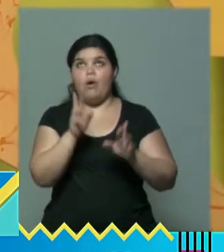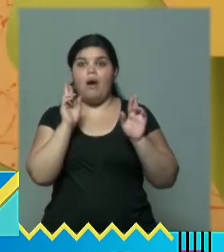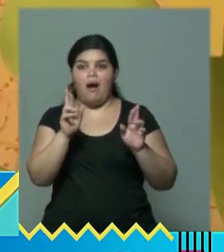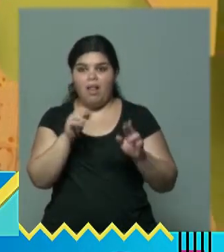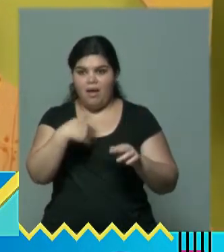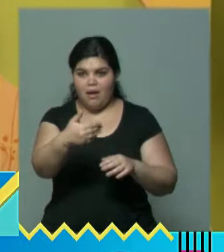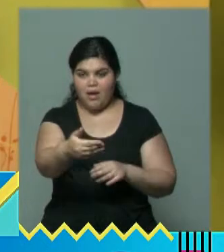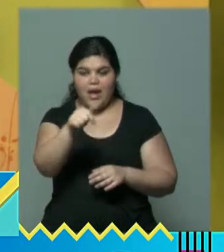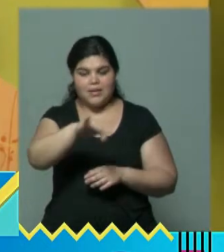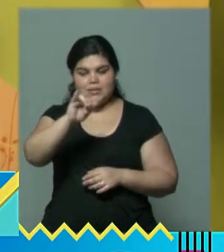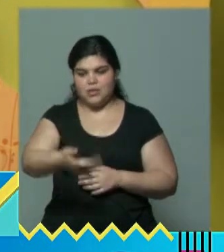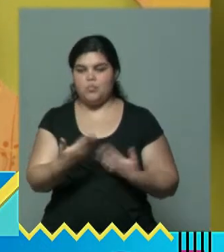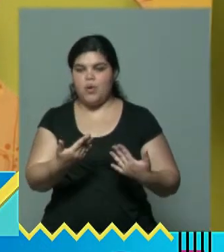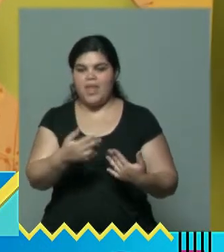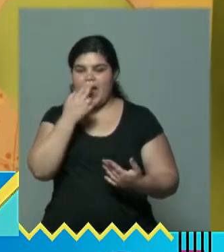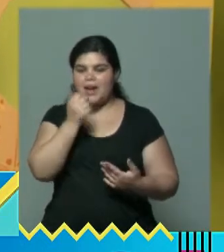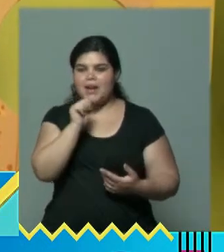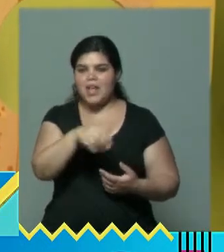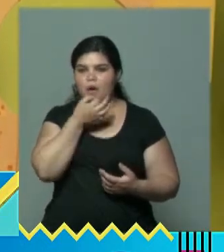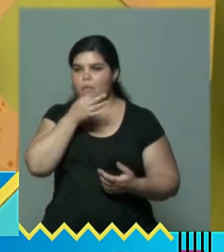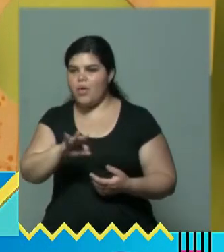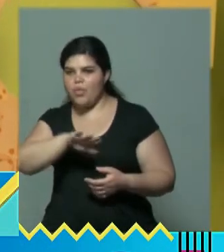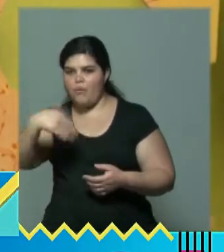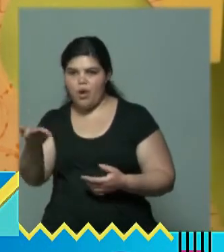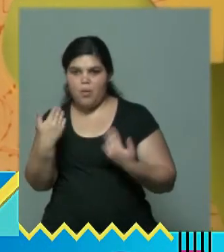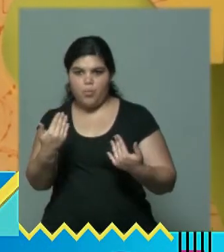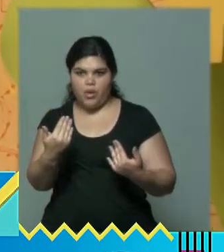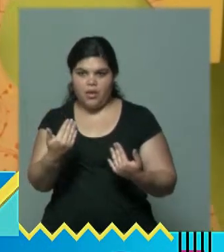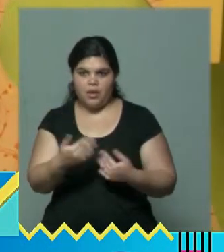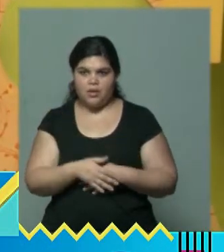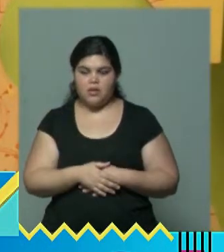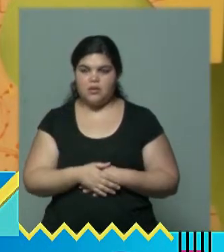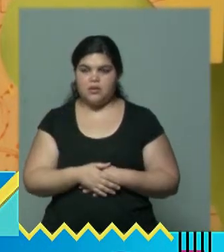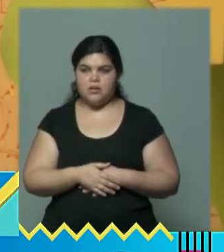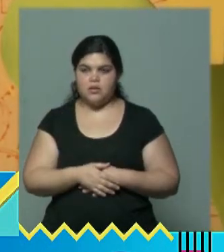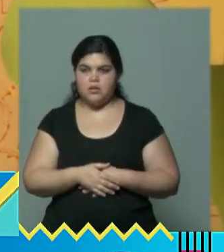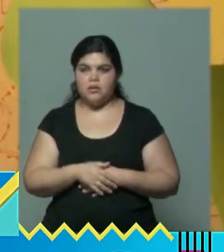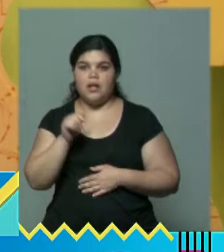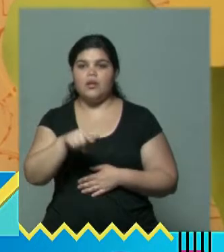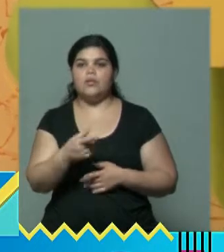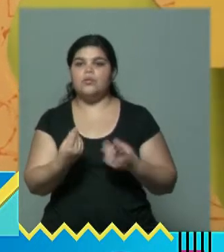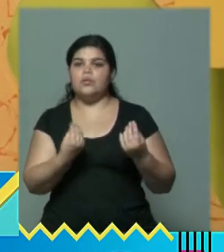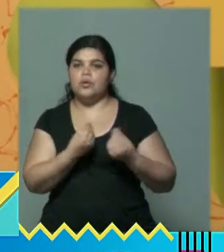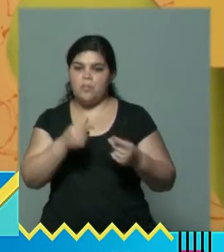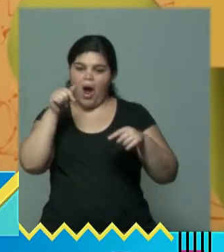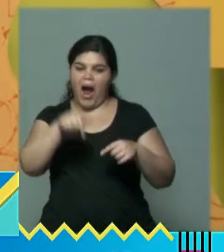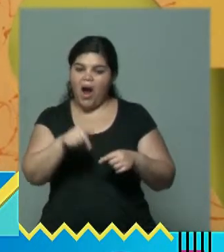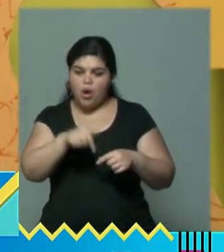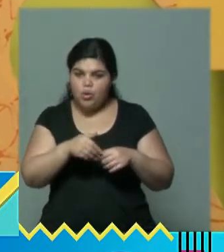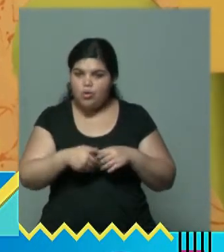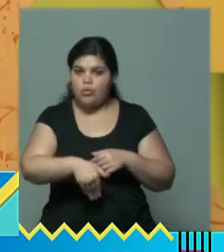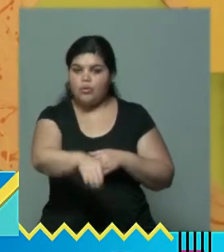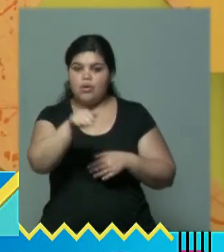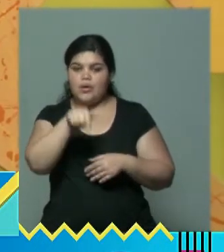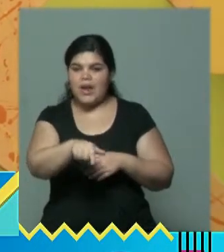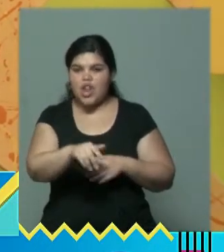vender esa energía, si es decisión de la provincia, en una condición diferenciada. Bien. Las condiciones contractuales hoy todavía no